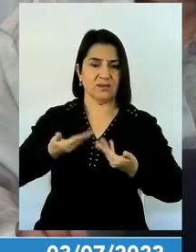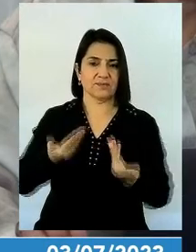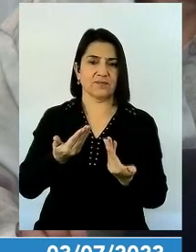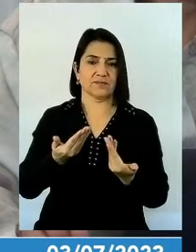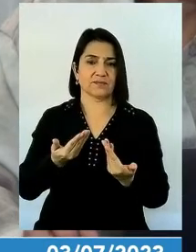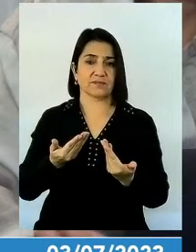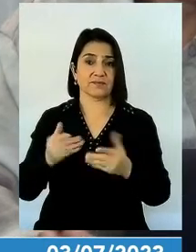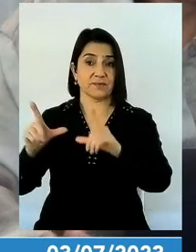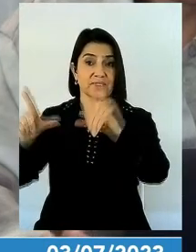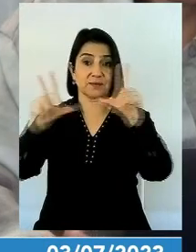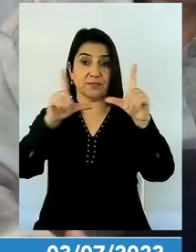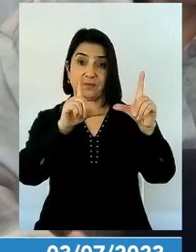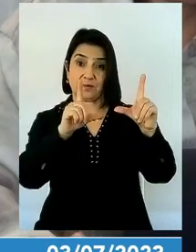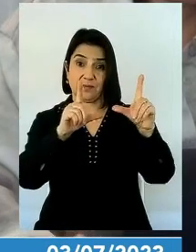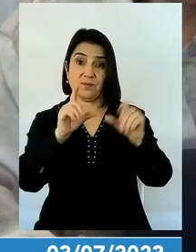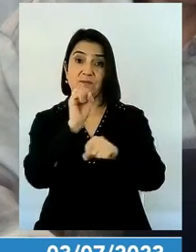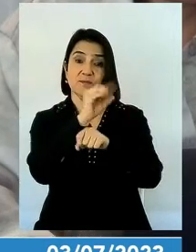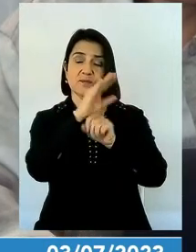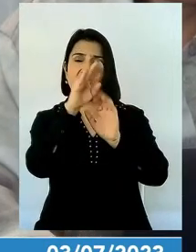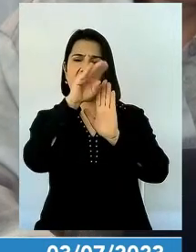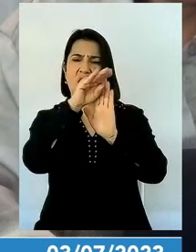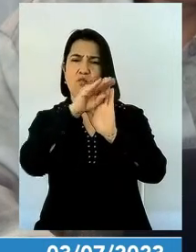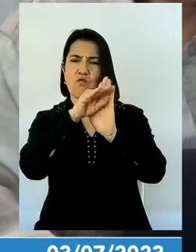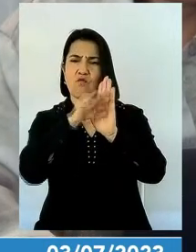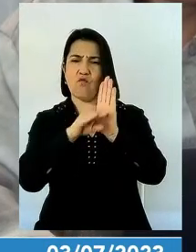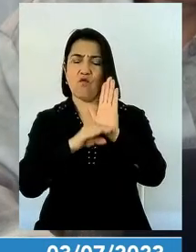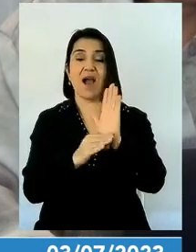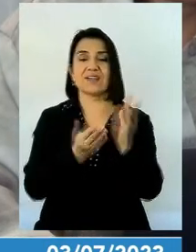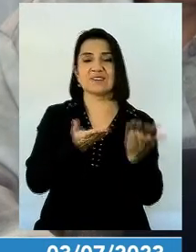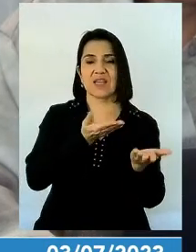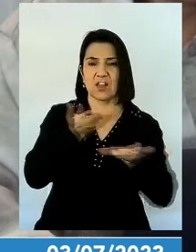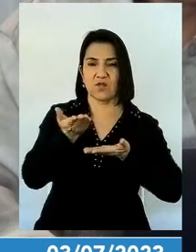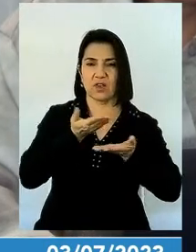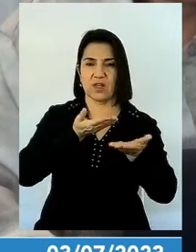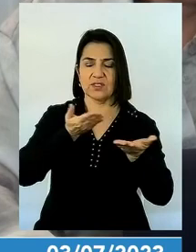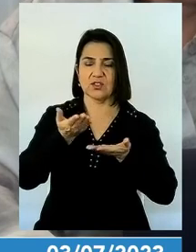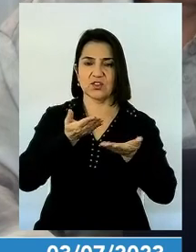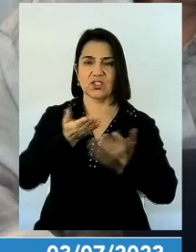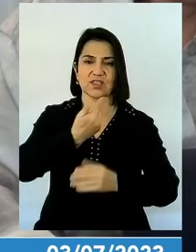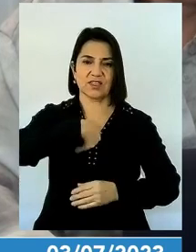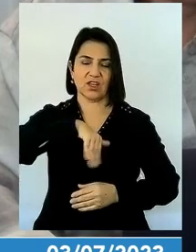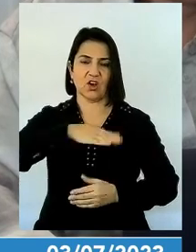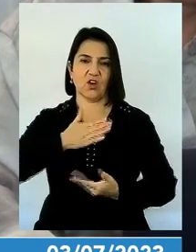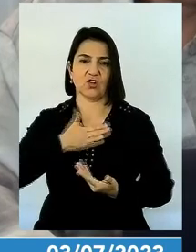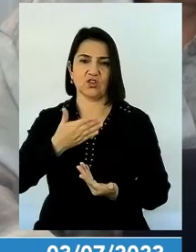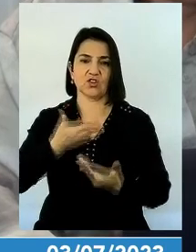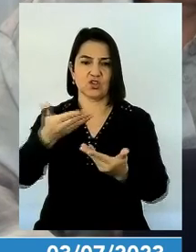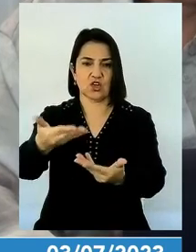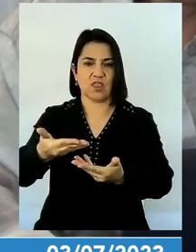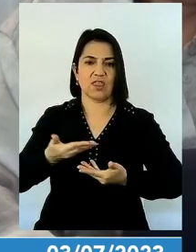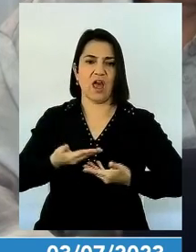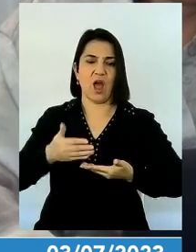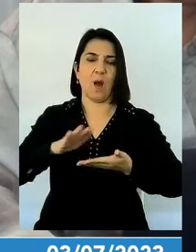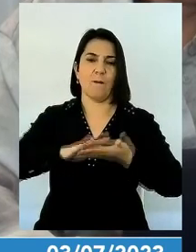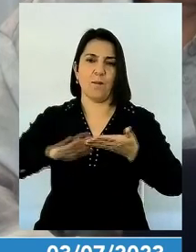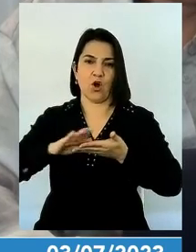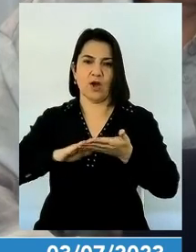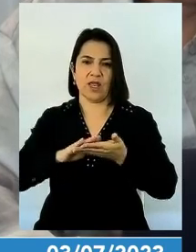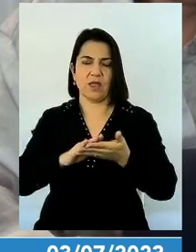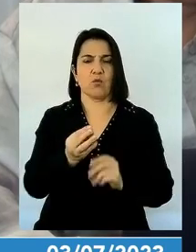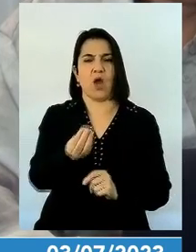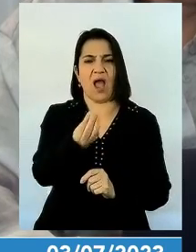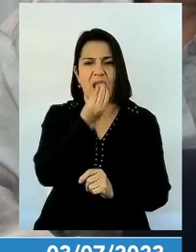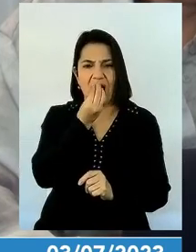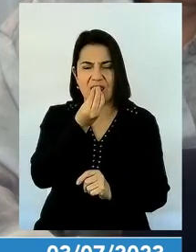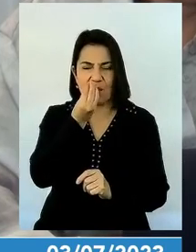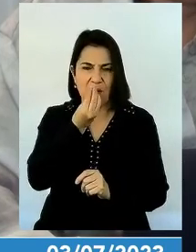lista de servicios los cuales para nosotros nos provee, por ejemplo, de fuentes de alimentos, animales y vegetales,